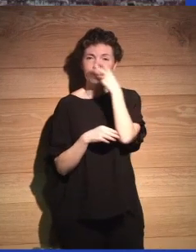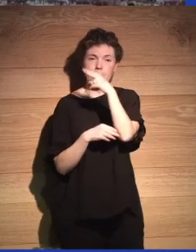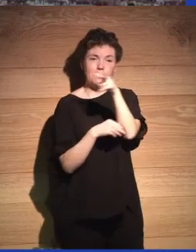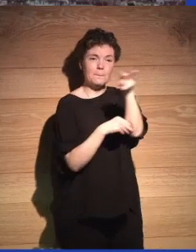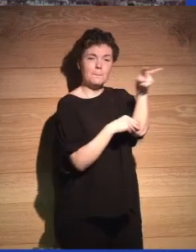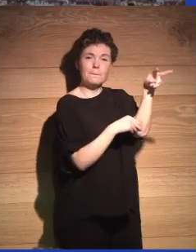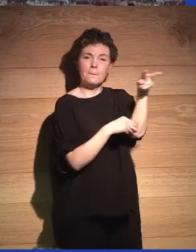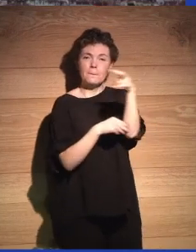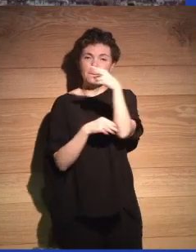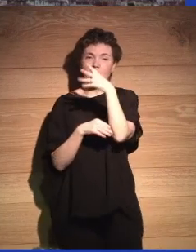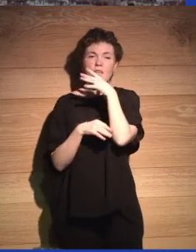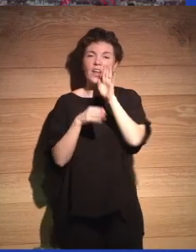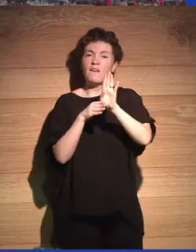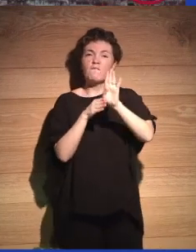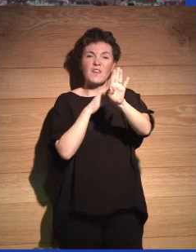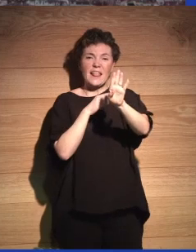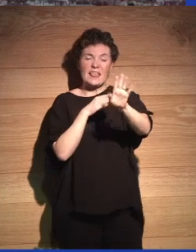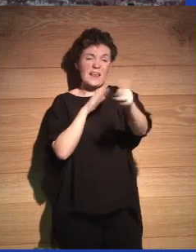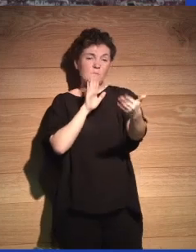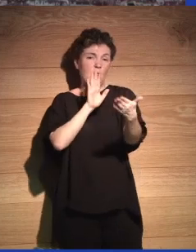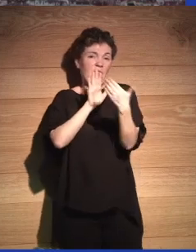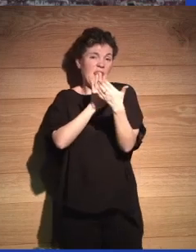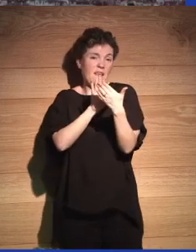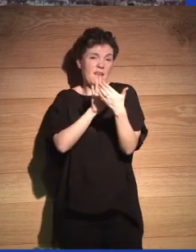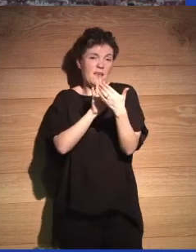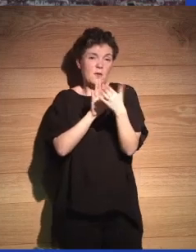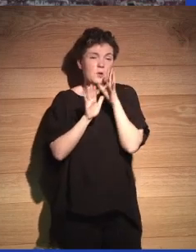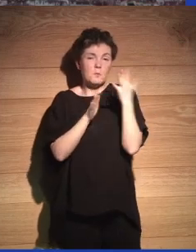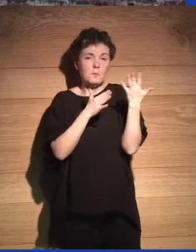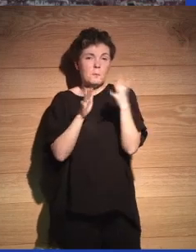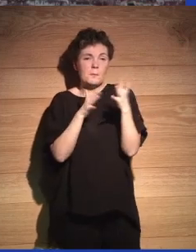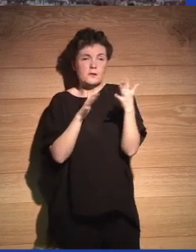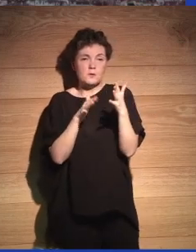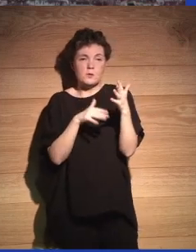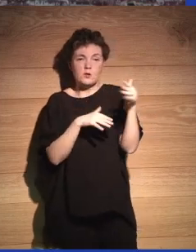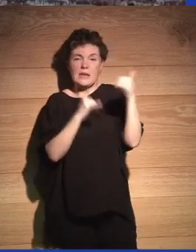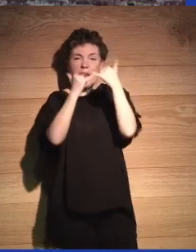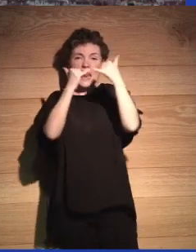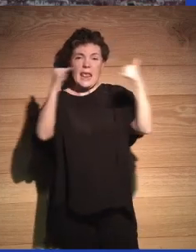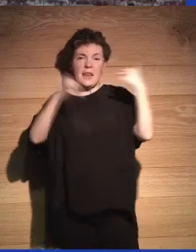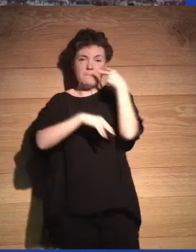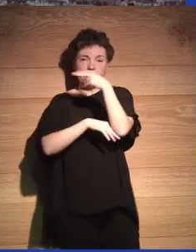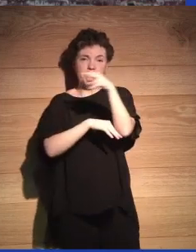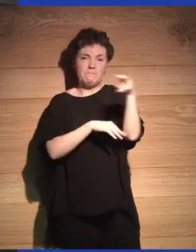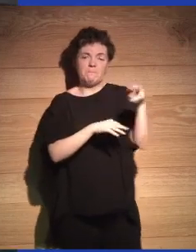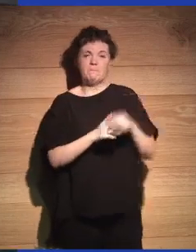una vista, hoy en día el frente entonces estaba muy cerca porque pasaba más o menos por esta línea de aquí.